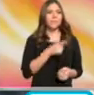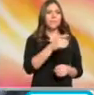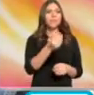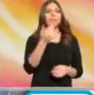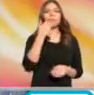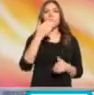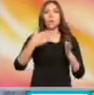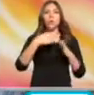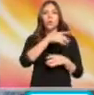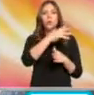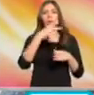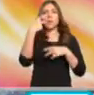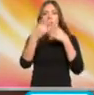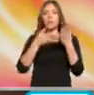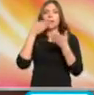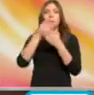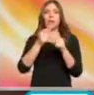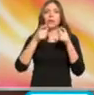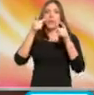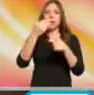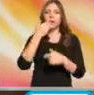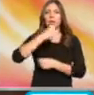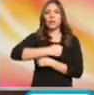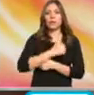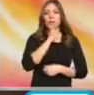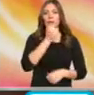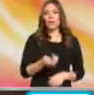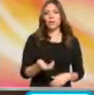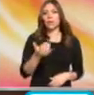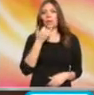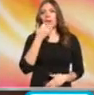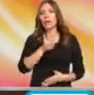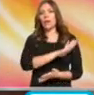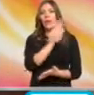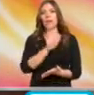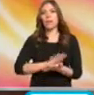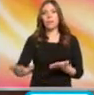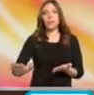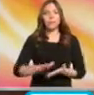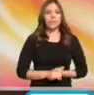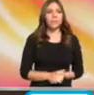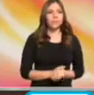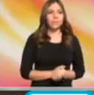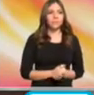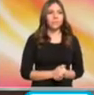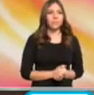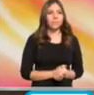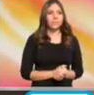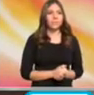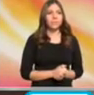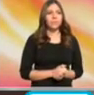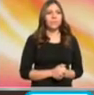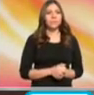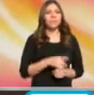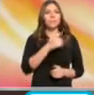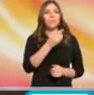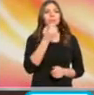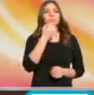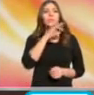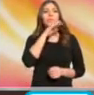hubieran dedicado los Egoístas. bausontles. No, pues ya no hay. Lo Se siento acabaron. mucho, mi Pero querido Juan, síguenos pero... contando de la Traigo música bausontles. romántica. Sí, sí, sí.